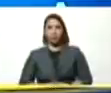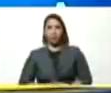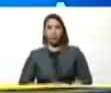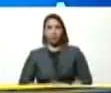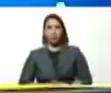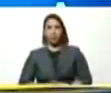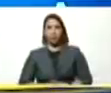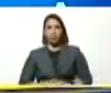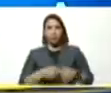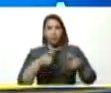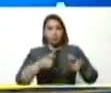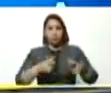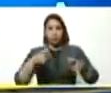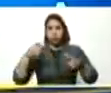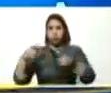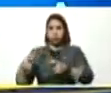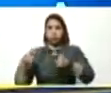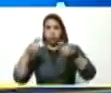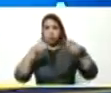los bloques,